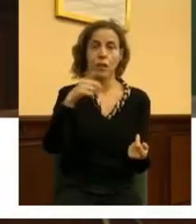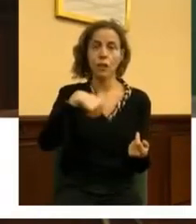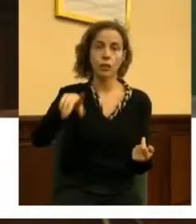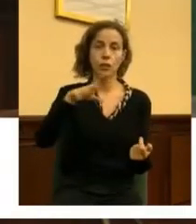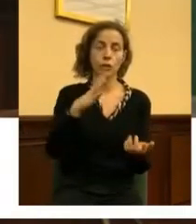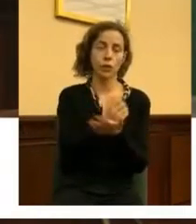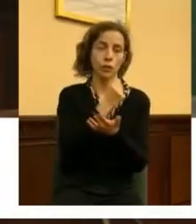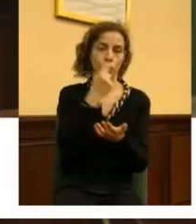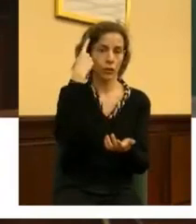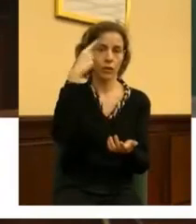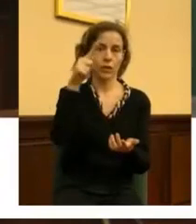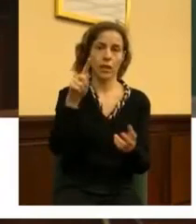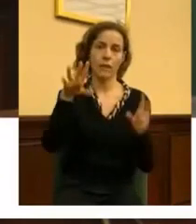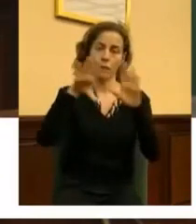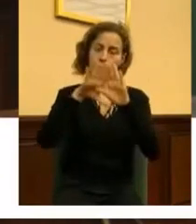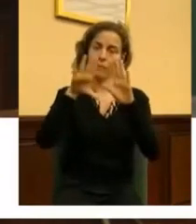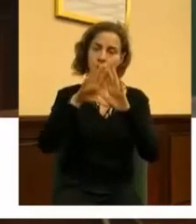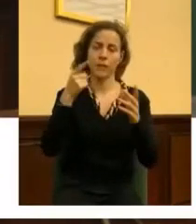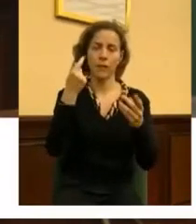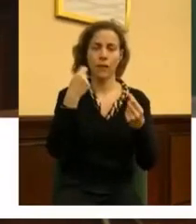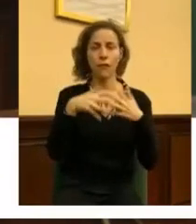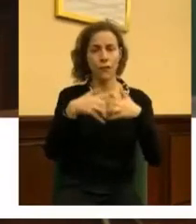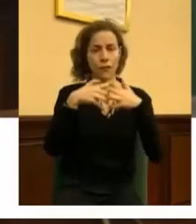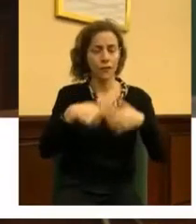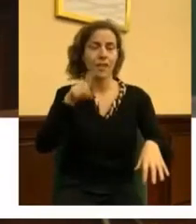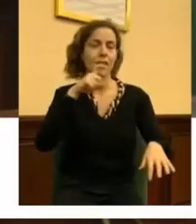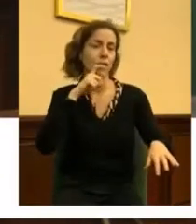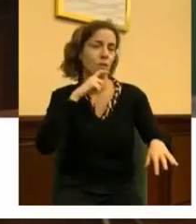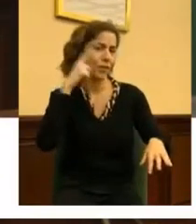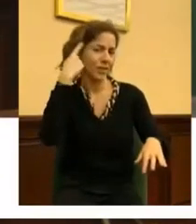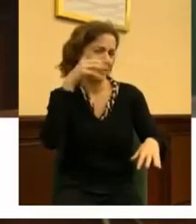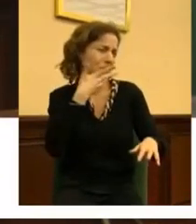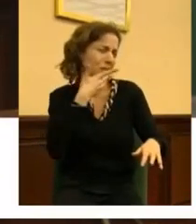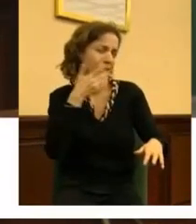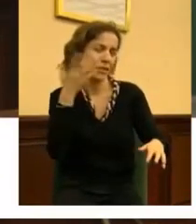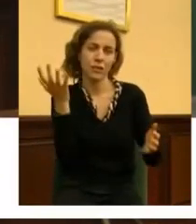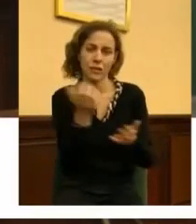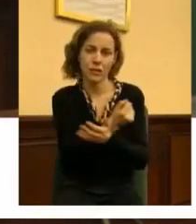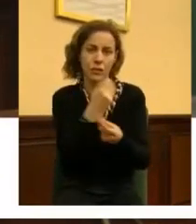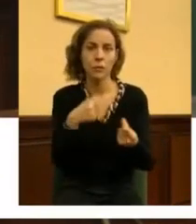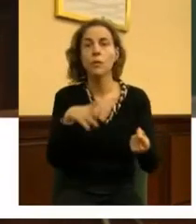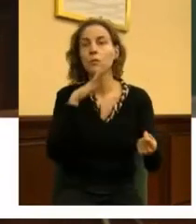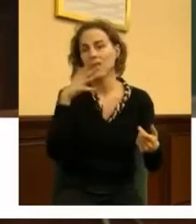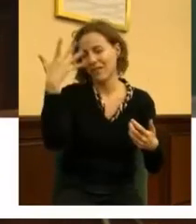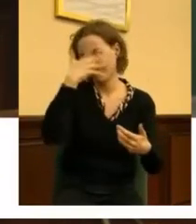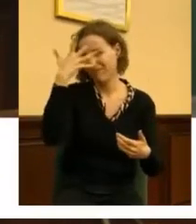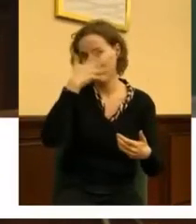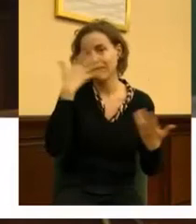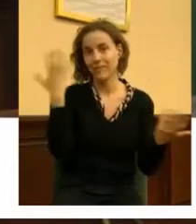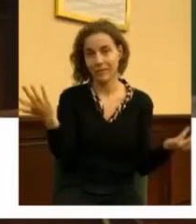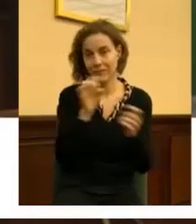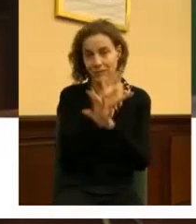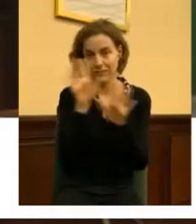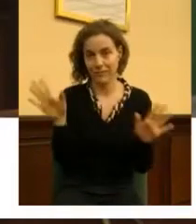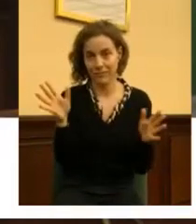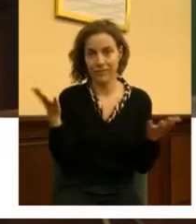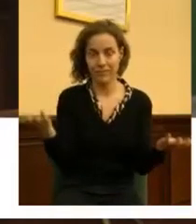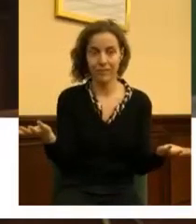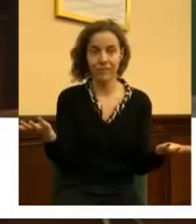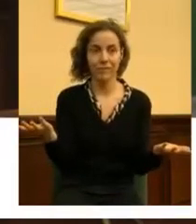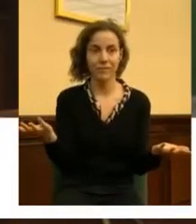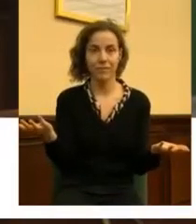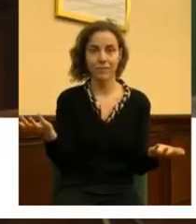cómo funciona el Gobierno de la Comunidad de Madrid, pues de ahí el escepticismo.